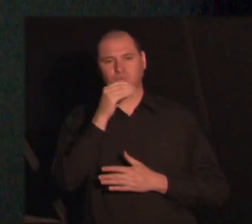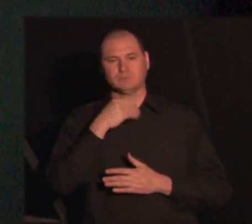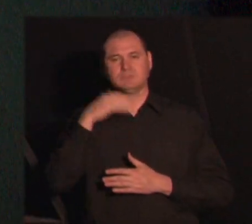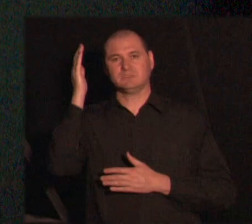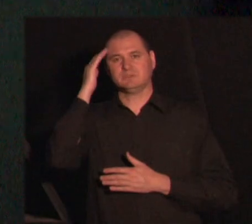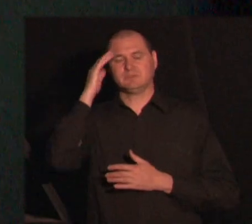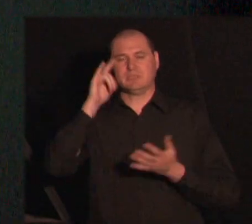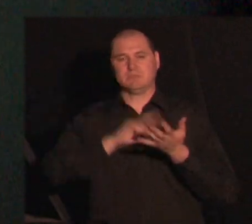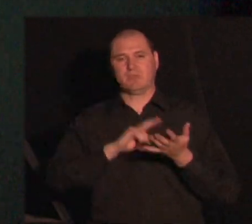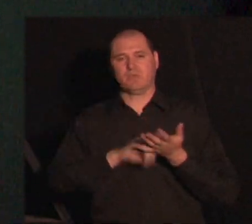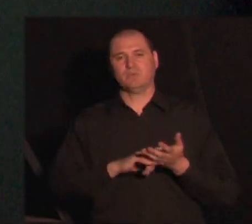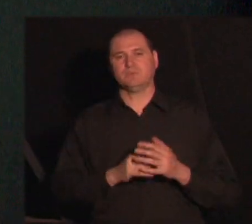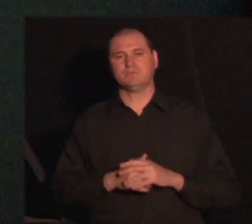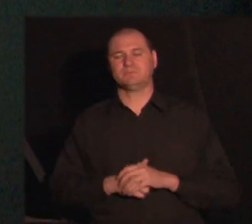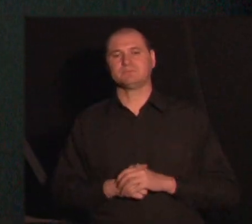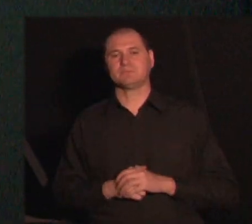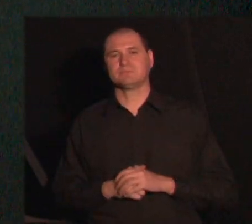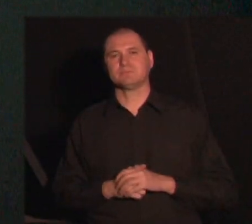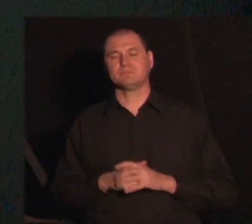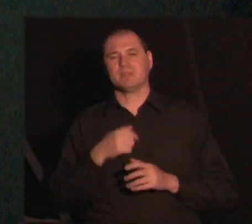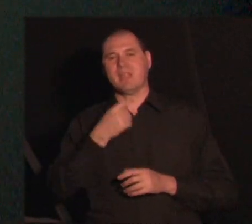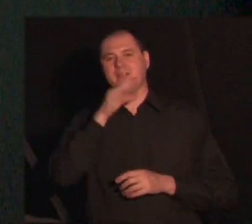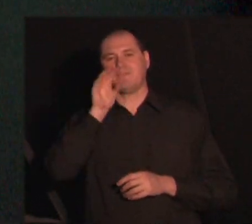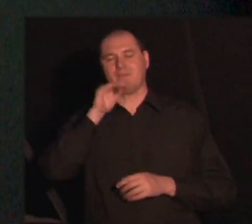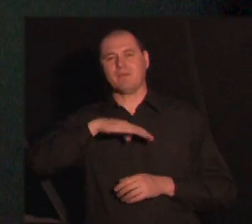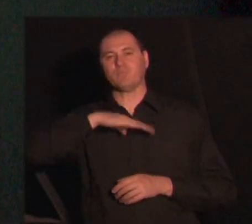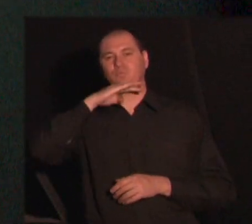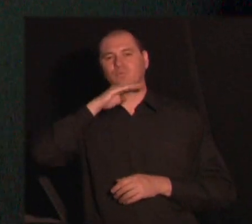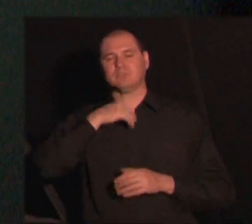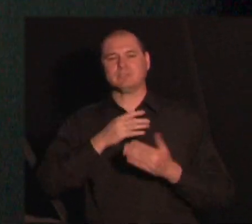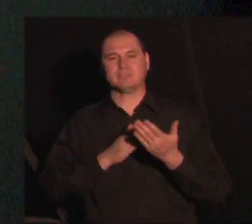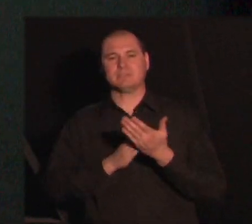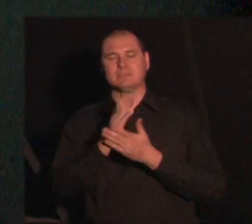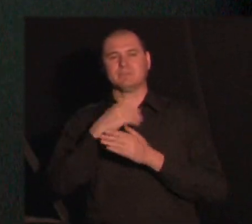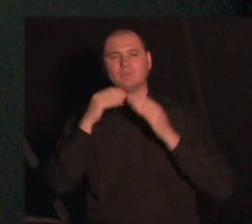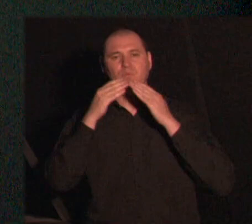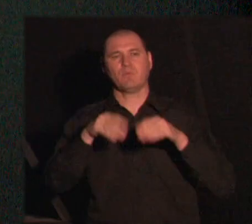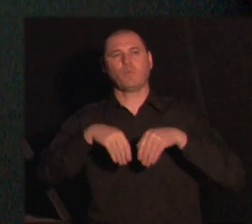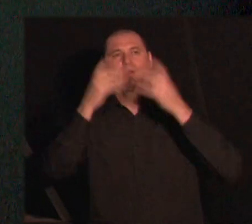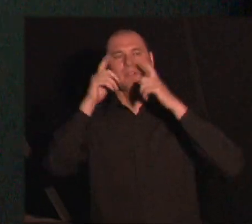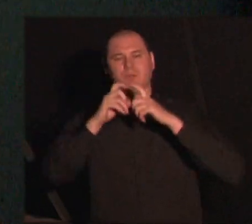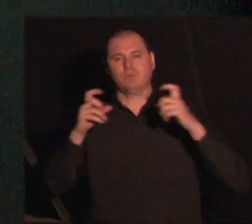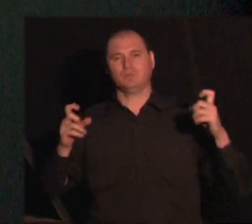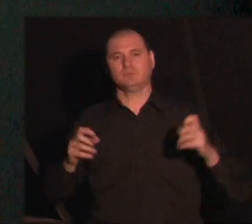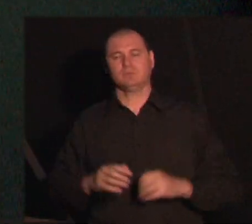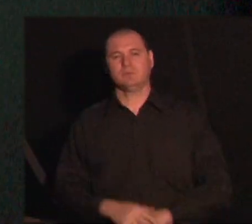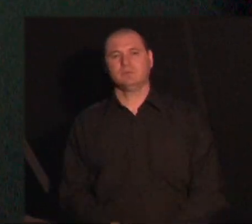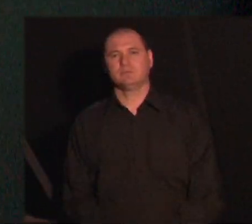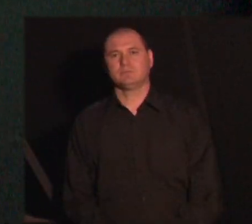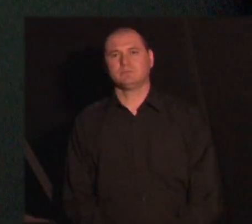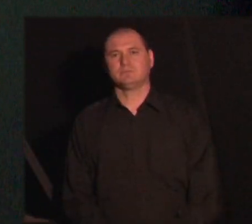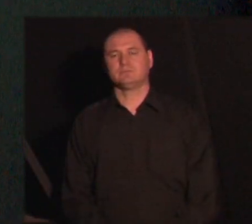hablar castellano. Hablaba mucho y siempre preguntaba por cualquier cosa.